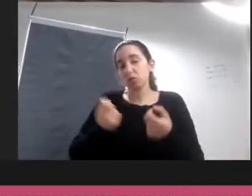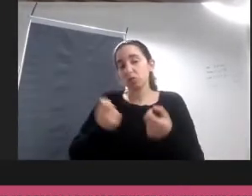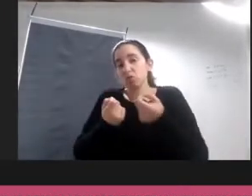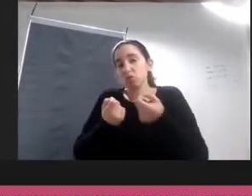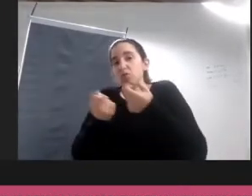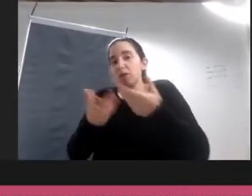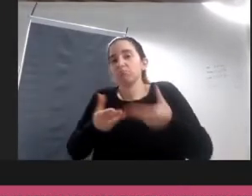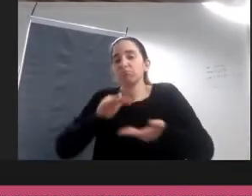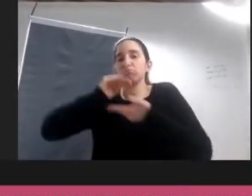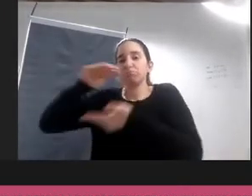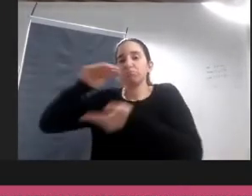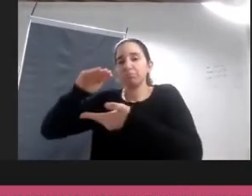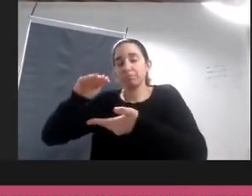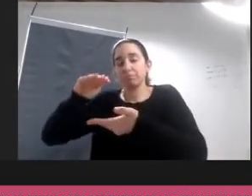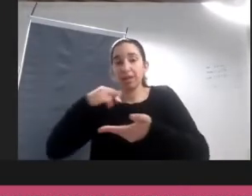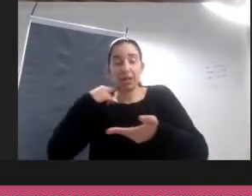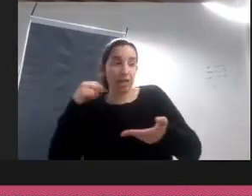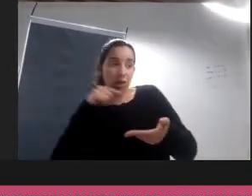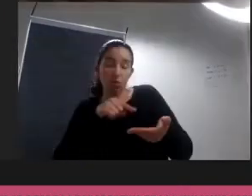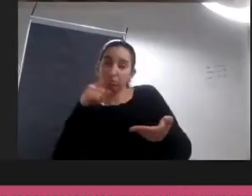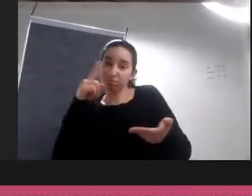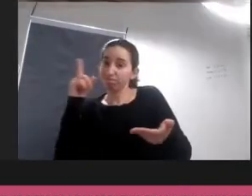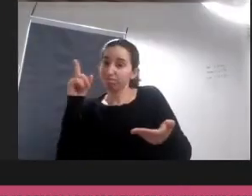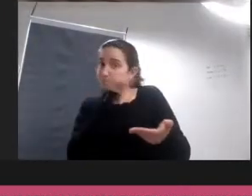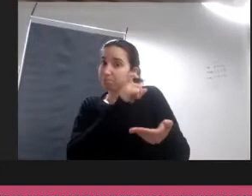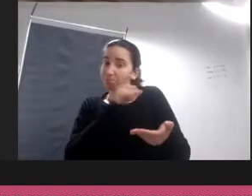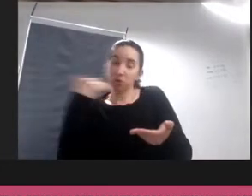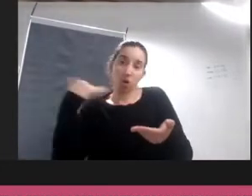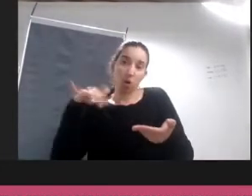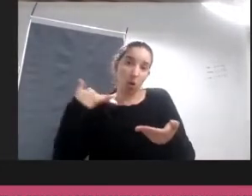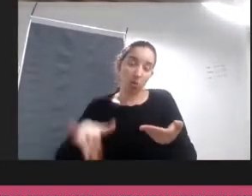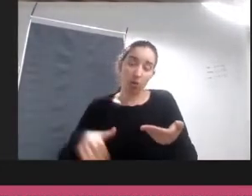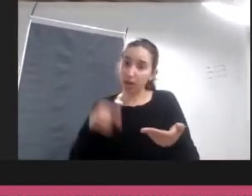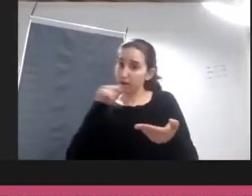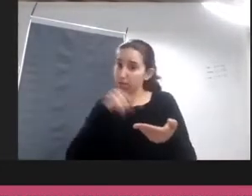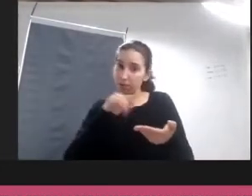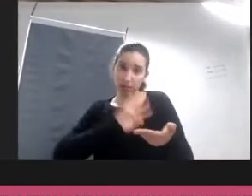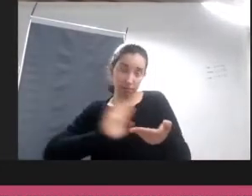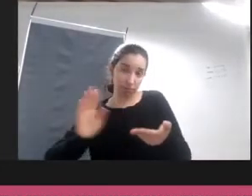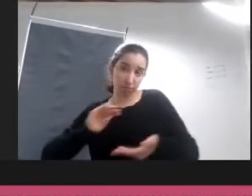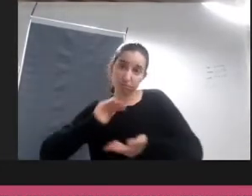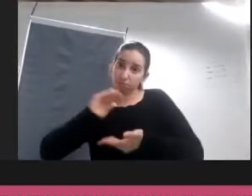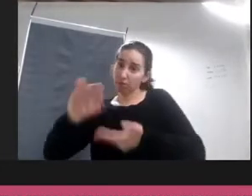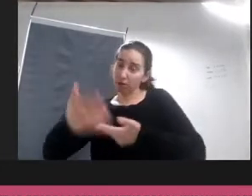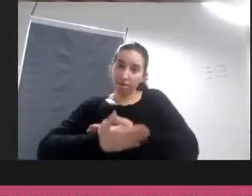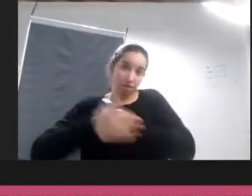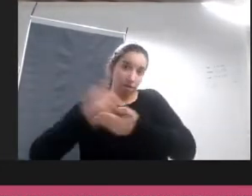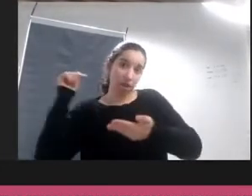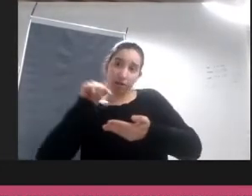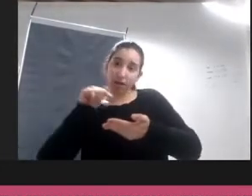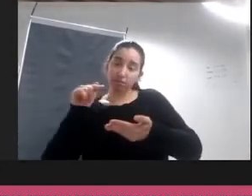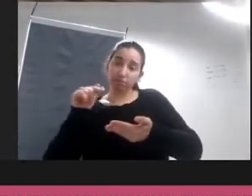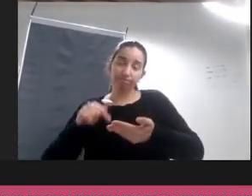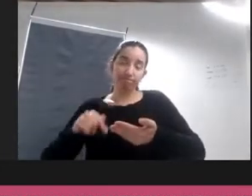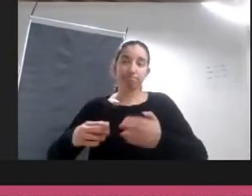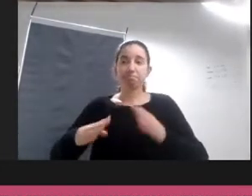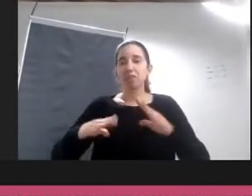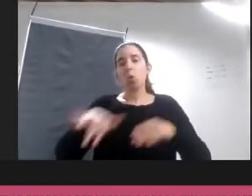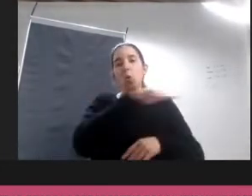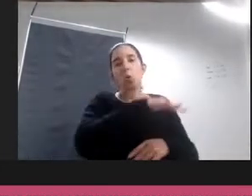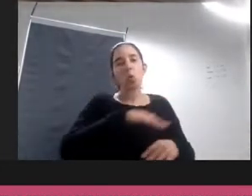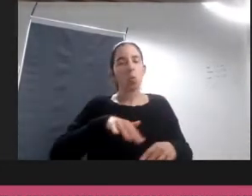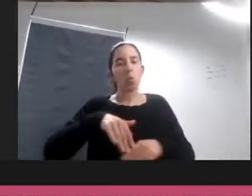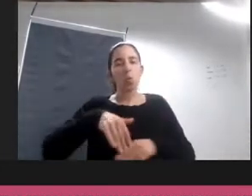pero tiene problemas el chico, tiene muchas dificultades realmente. Es un chico que nació en la